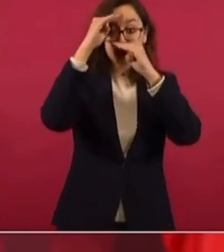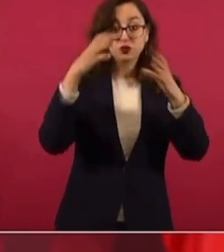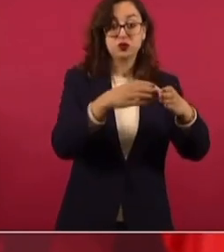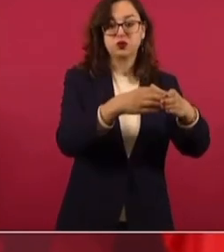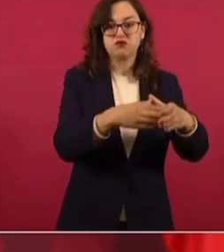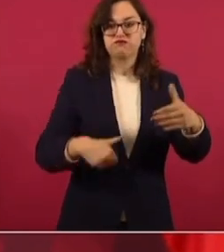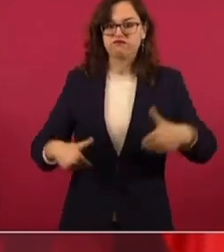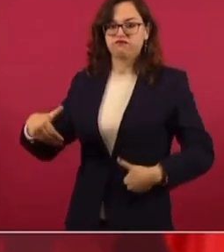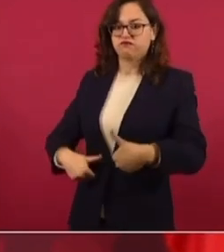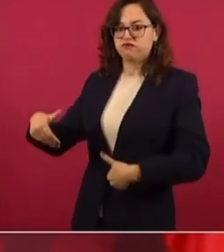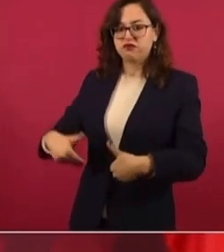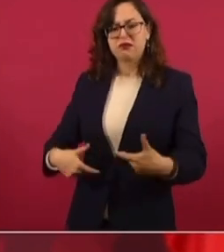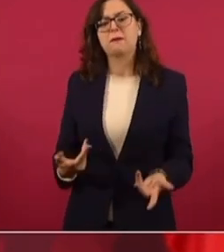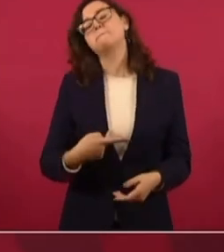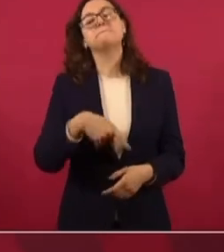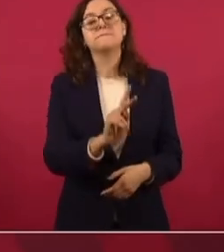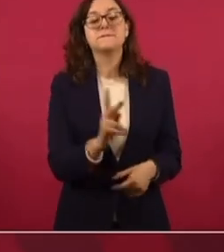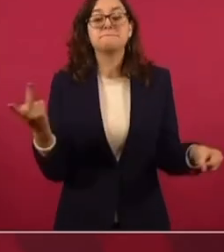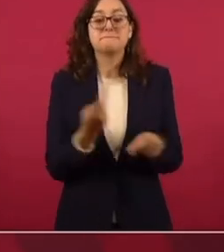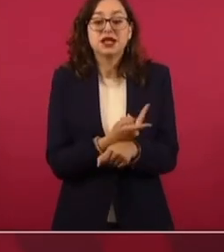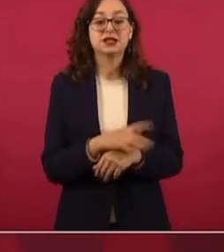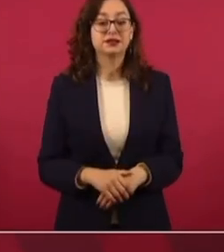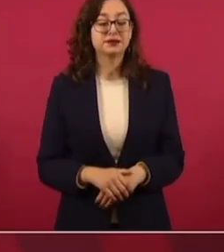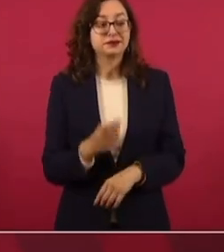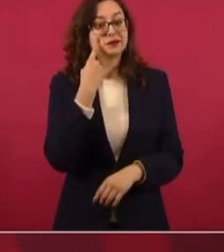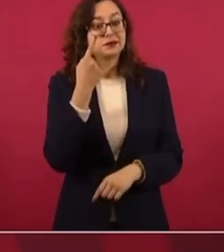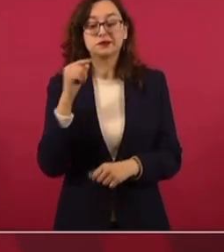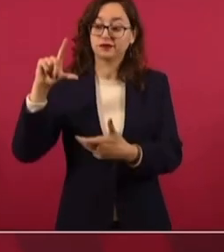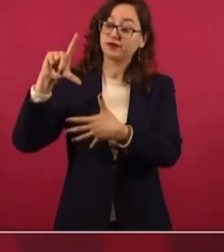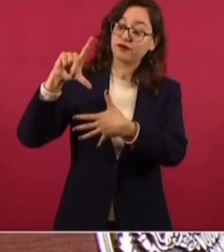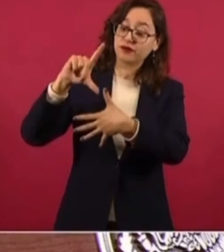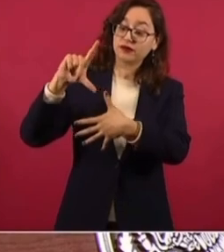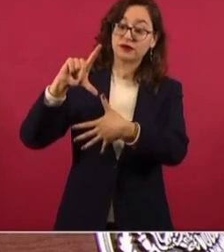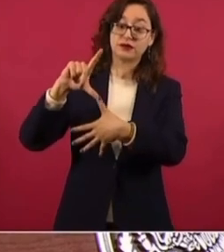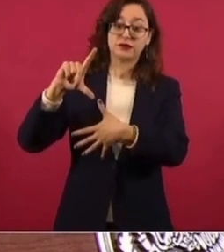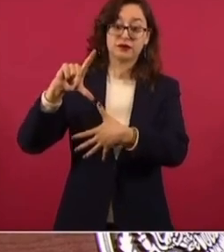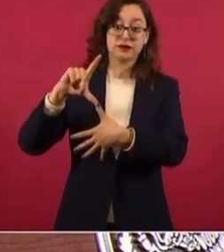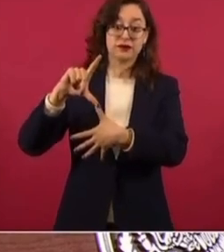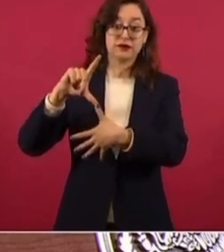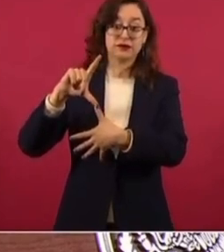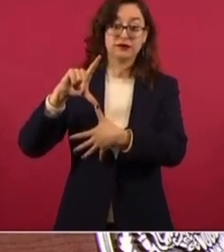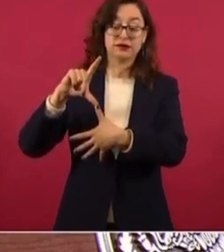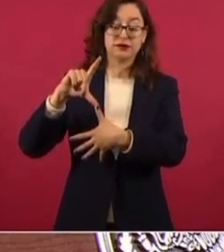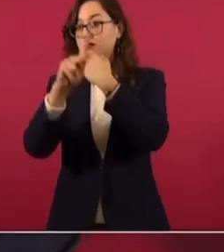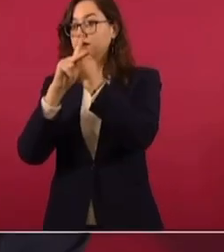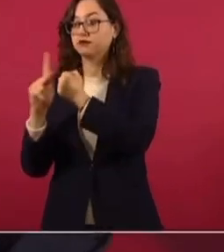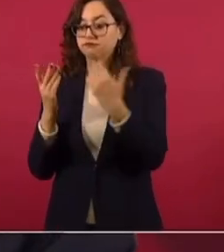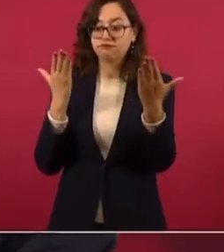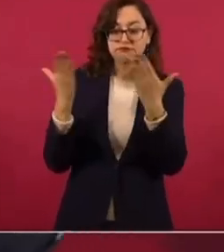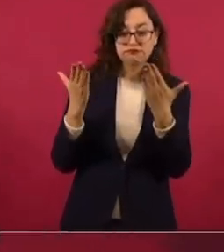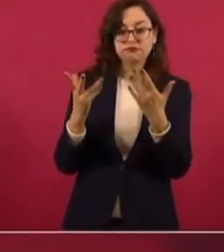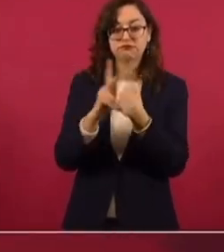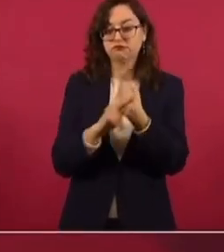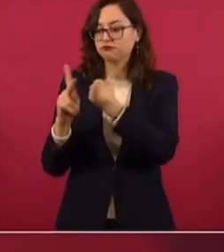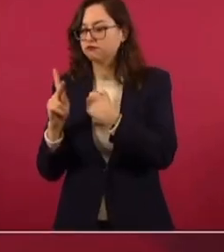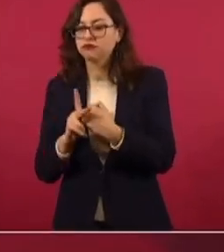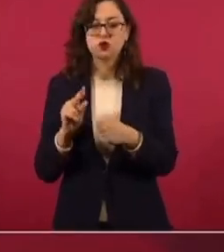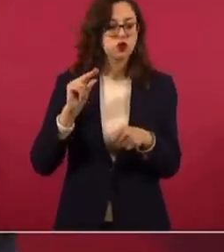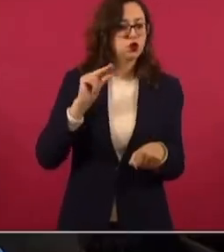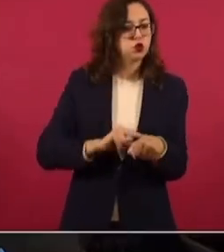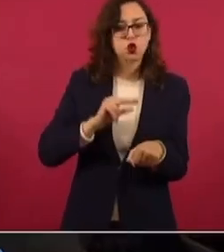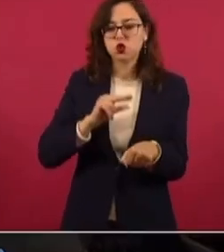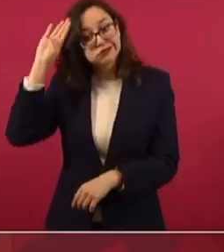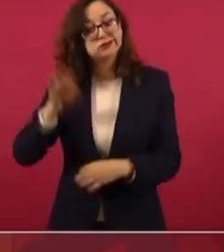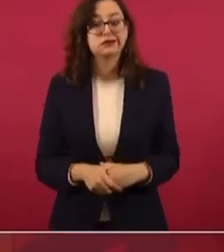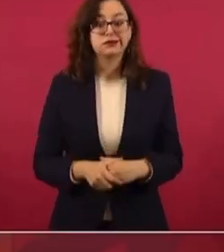hay una realidad de América Latina, y incluso el país que más médicos tiene